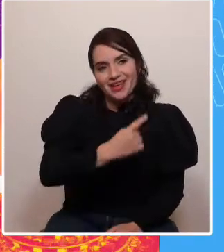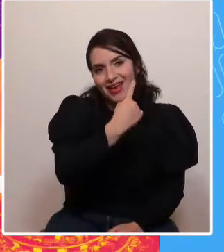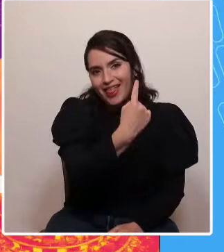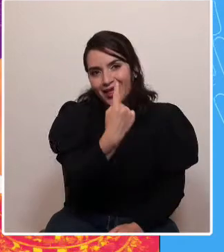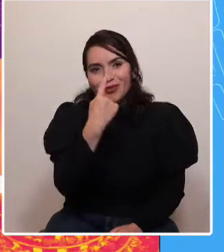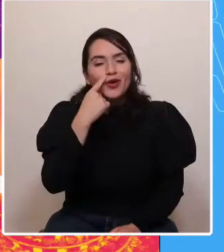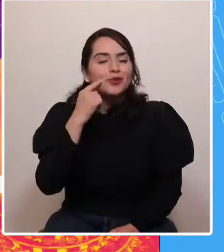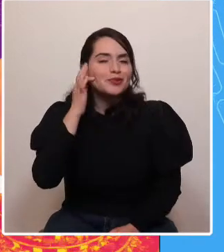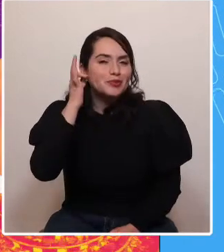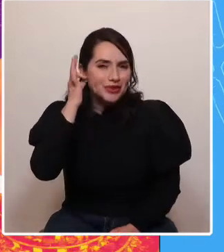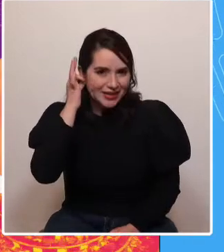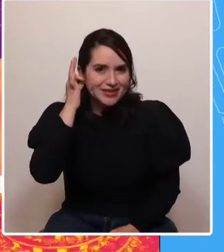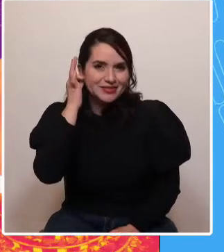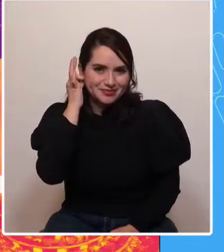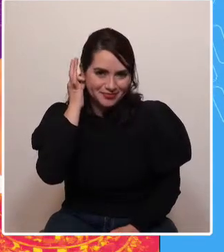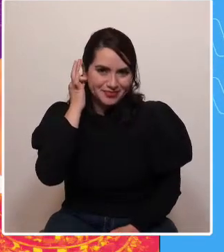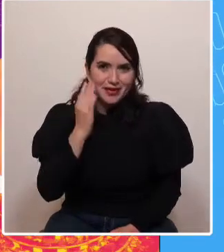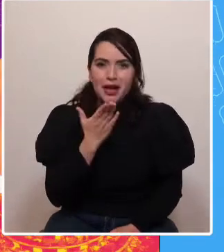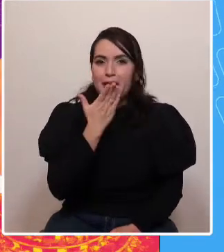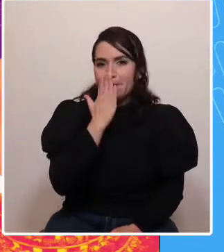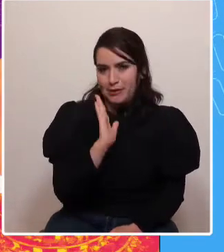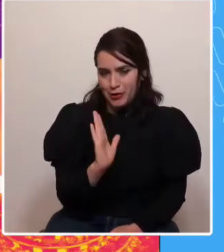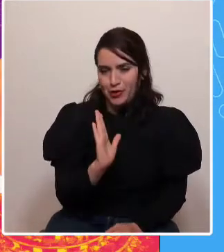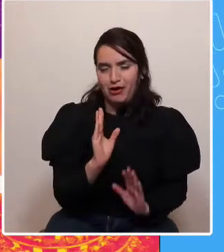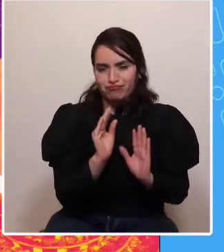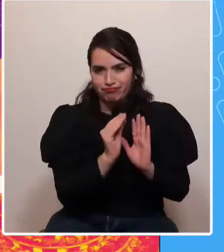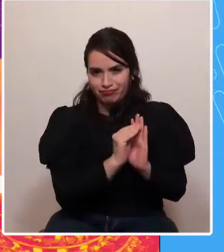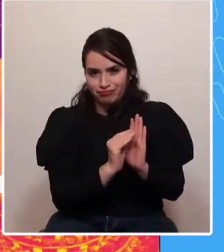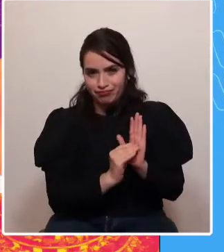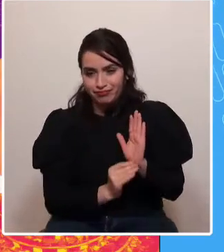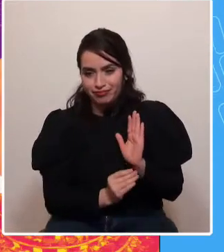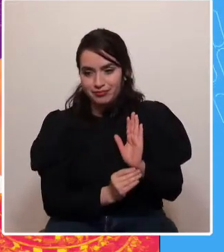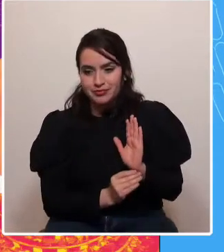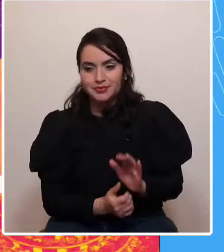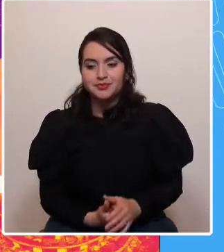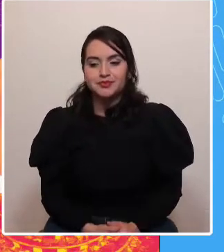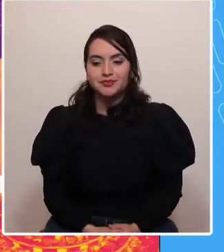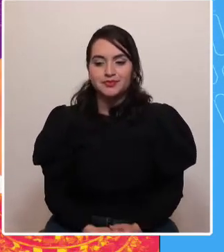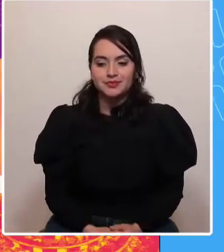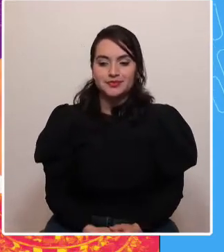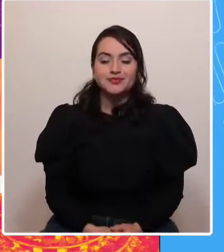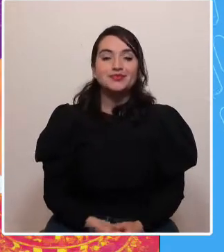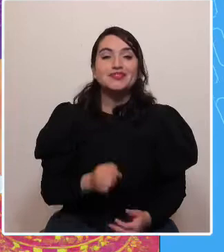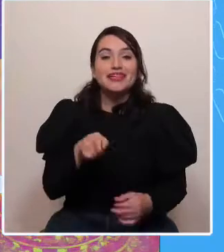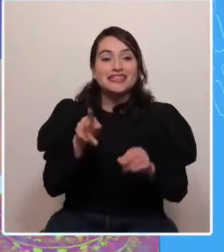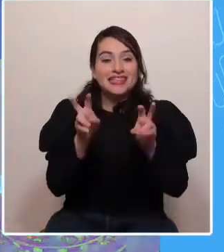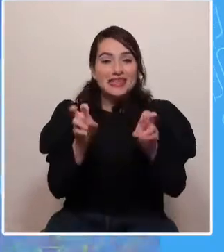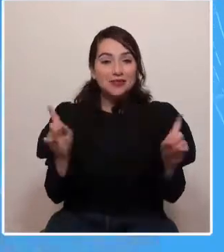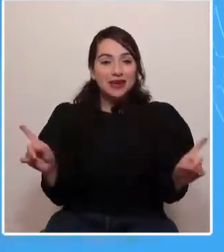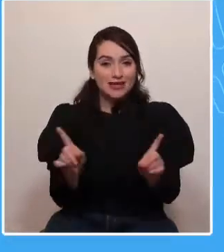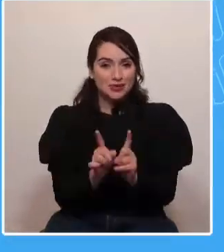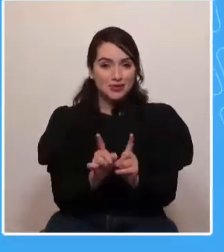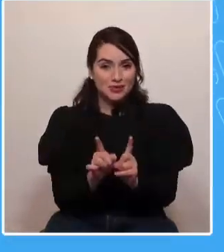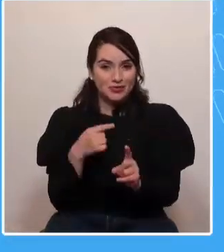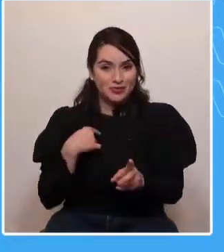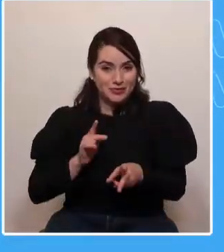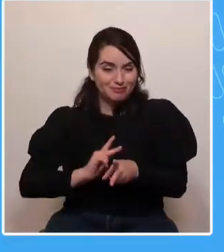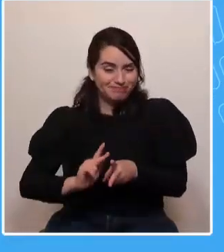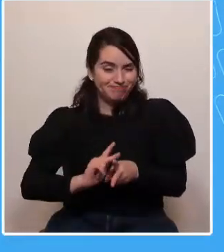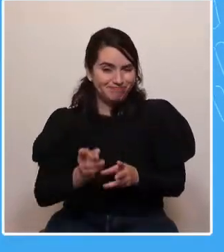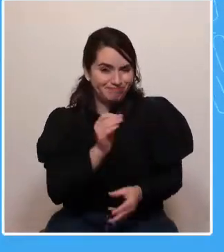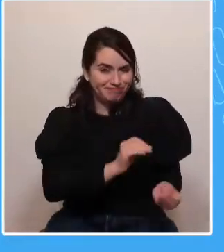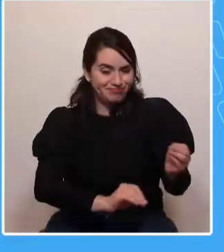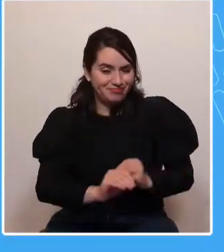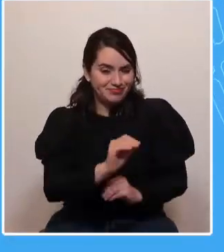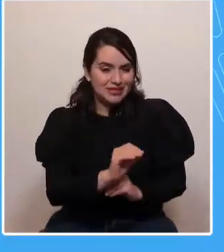cada uno para mejorar este capítulo. En ese marco resumiré lo realizado respecto de